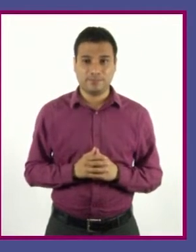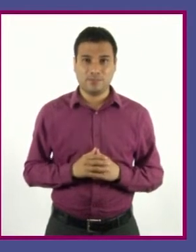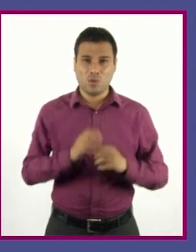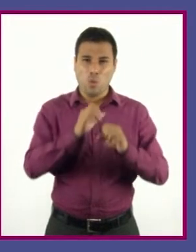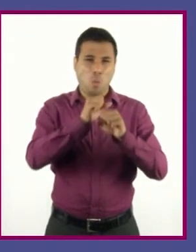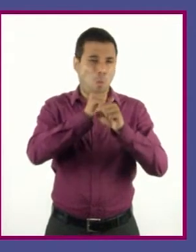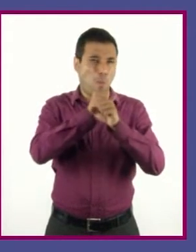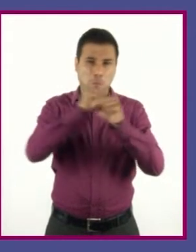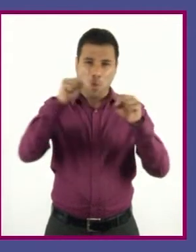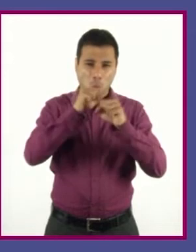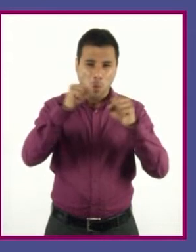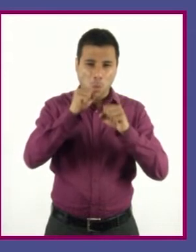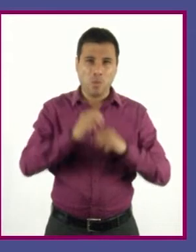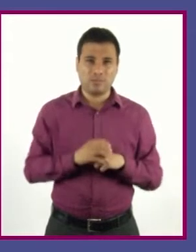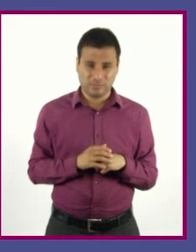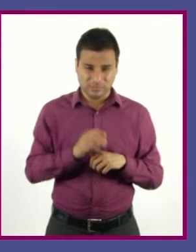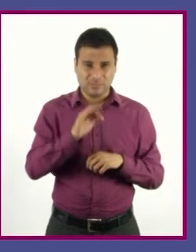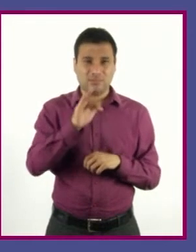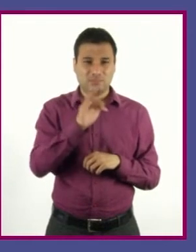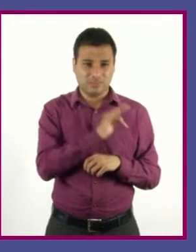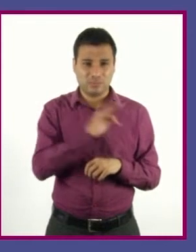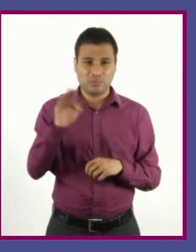Explota el agua ahí y se prende. ¿No?